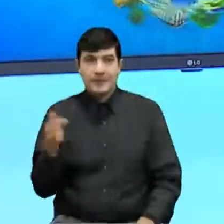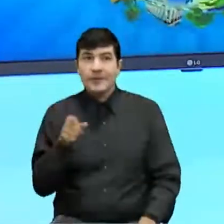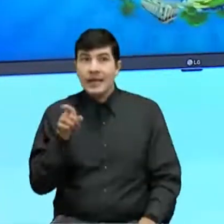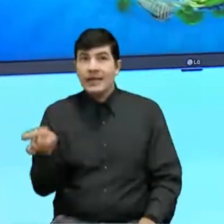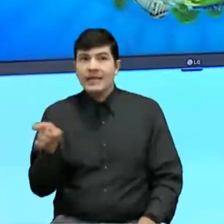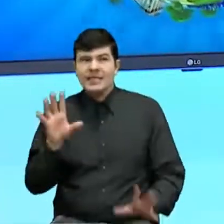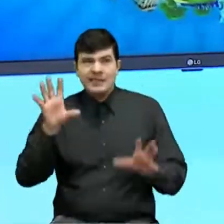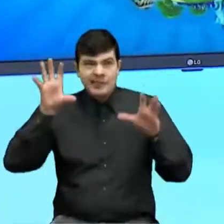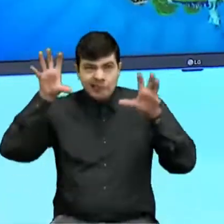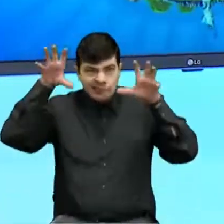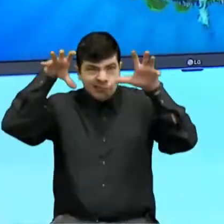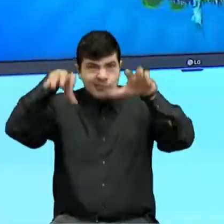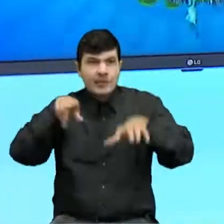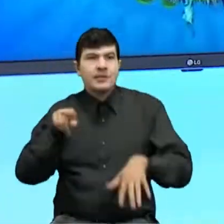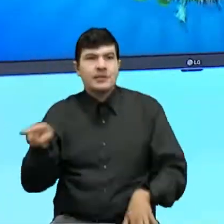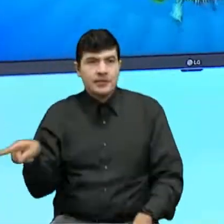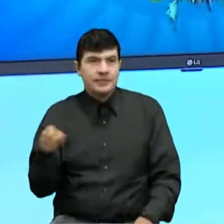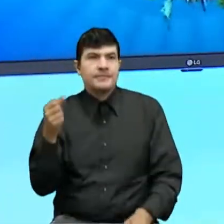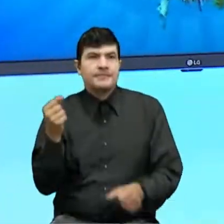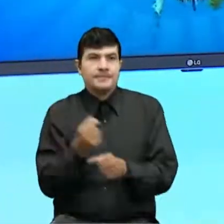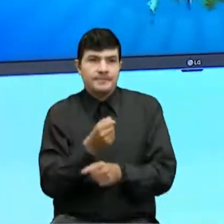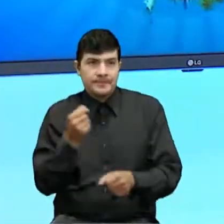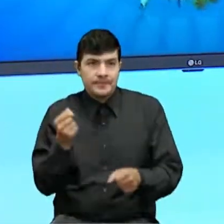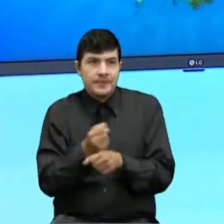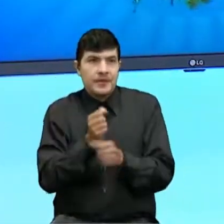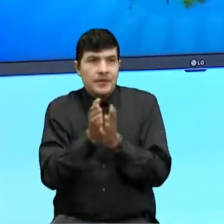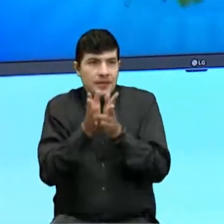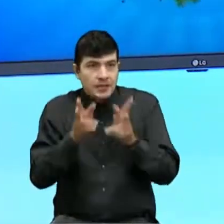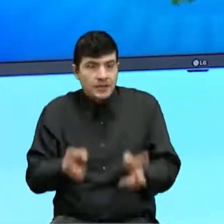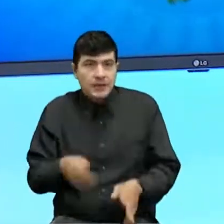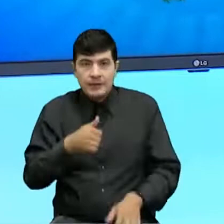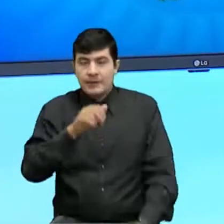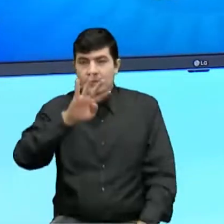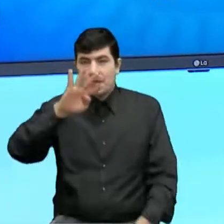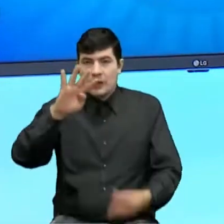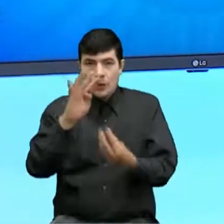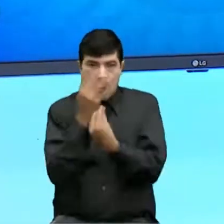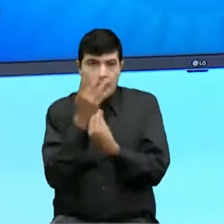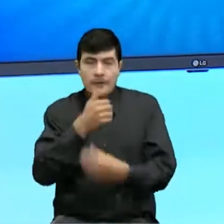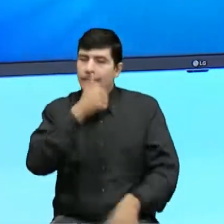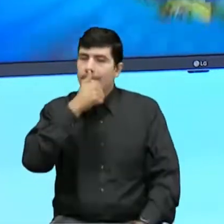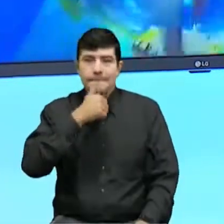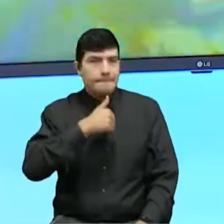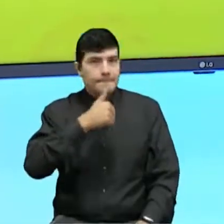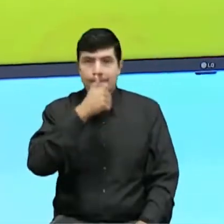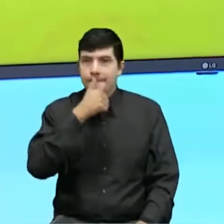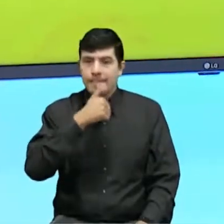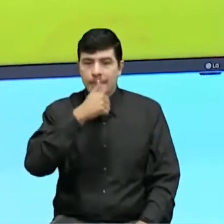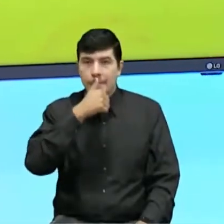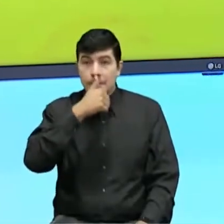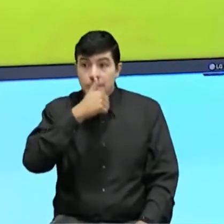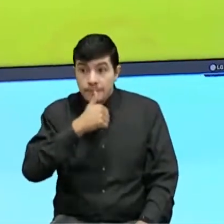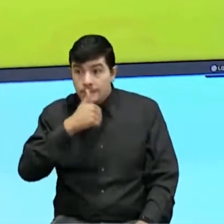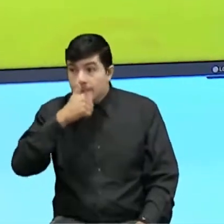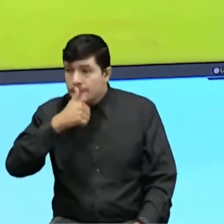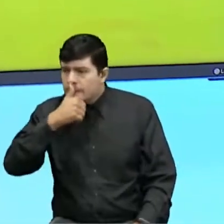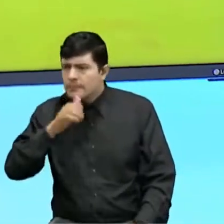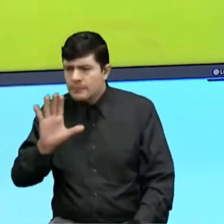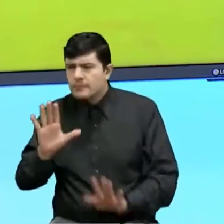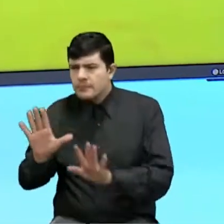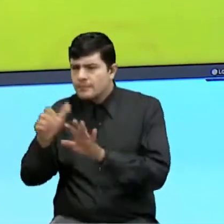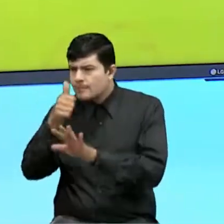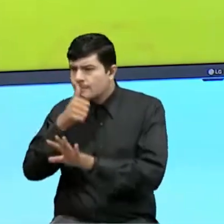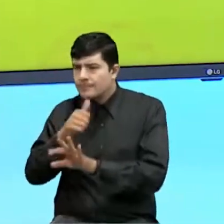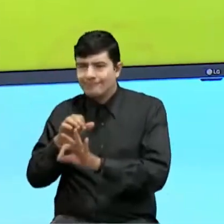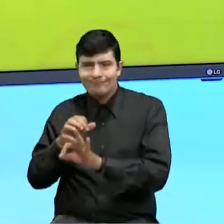el monstruico para trabajar con los niños de cuarto. La intolerancia, un tema que me parece muy, muy importante para